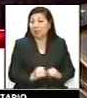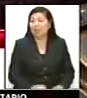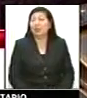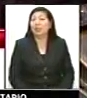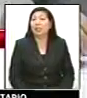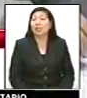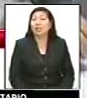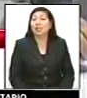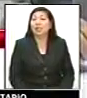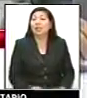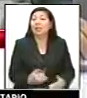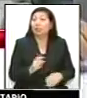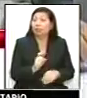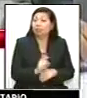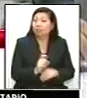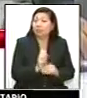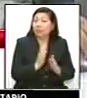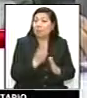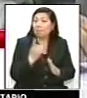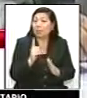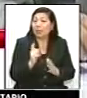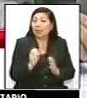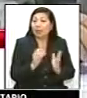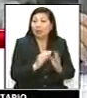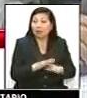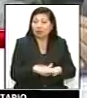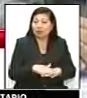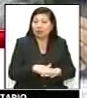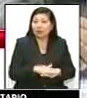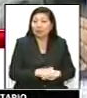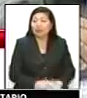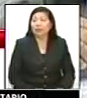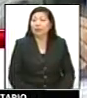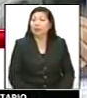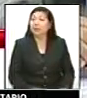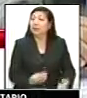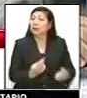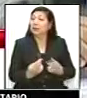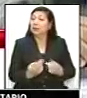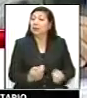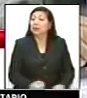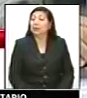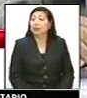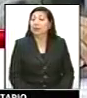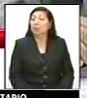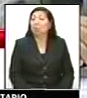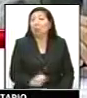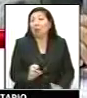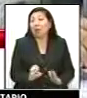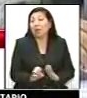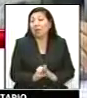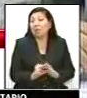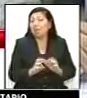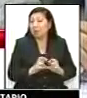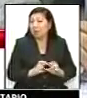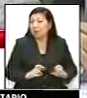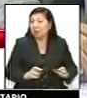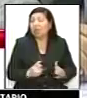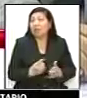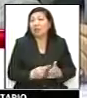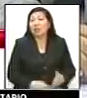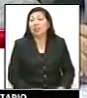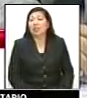La autonomía es la capacidad del órgano para autodeterminarse, o sea, para autorregularse. Por ejemplo, el Parlamento